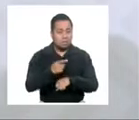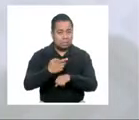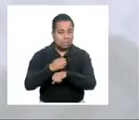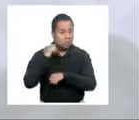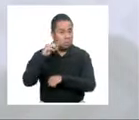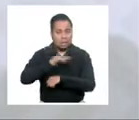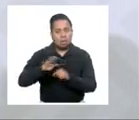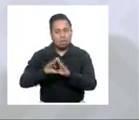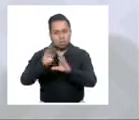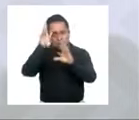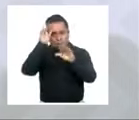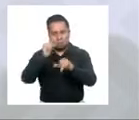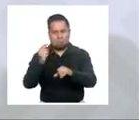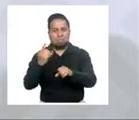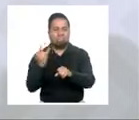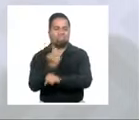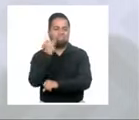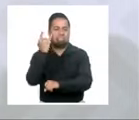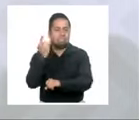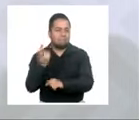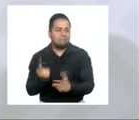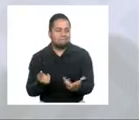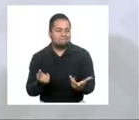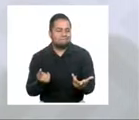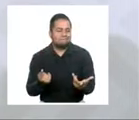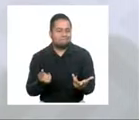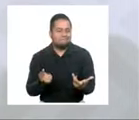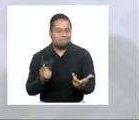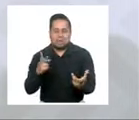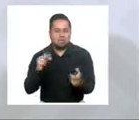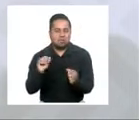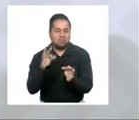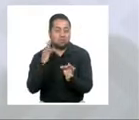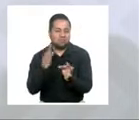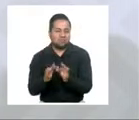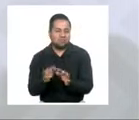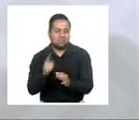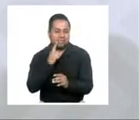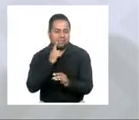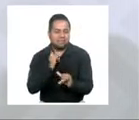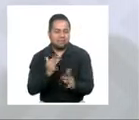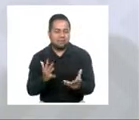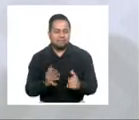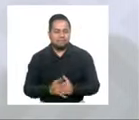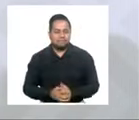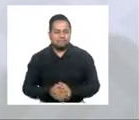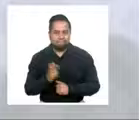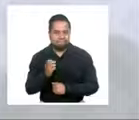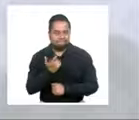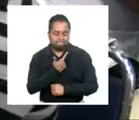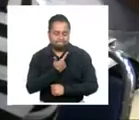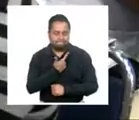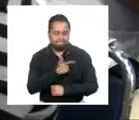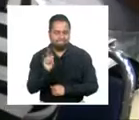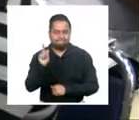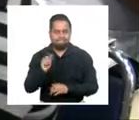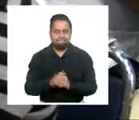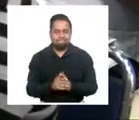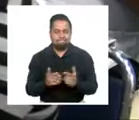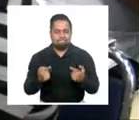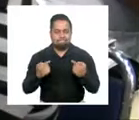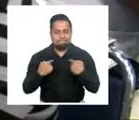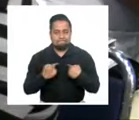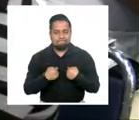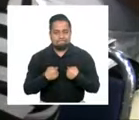Oaxaca y se otorgaron. No nos cumplió. Eso no nos gustó. Nosotros